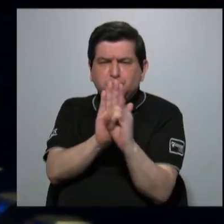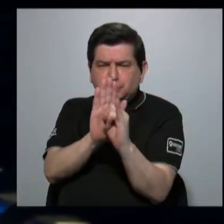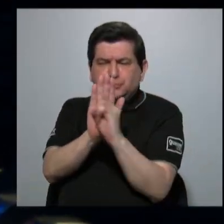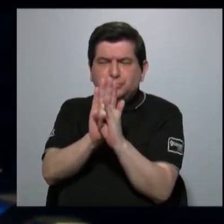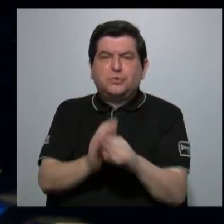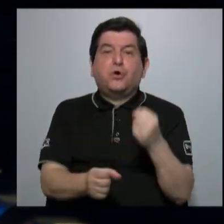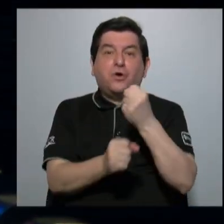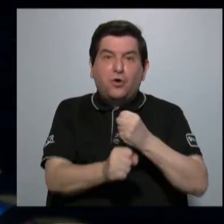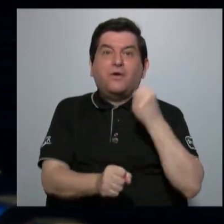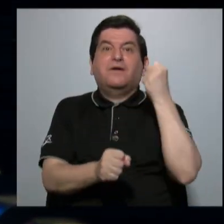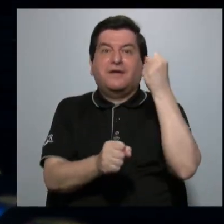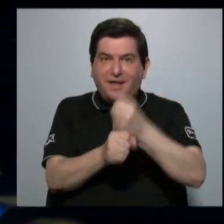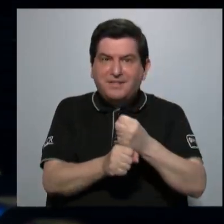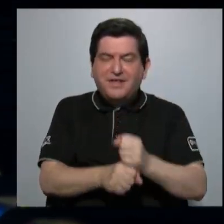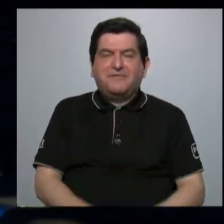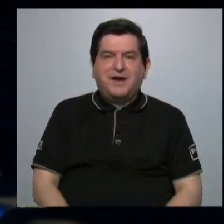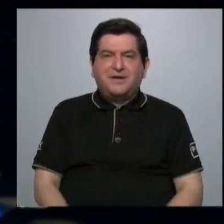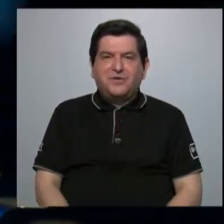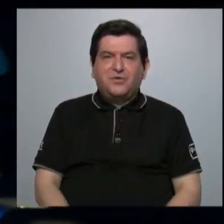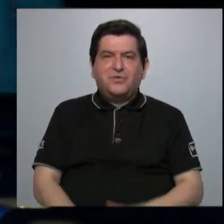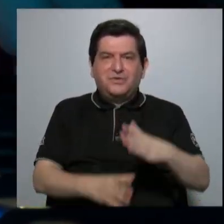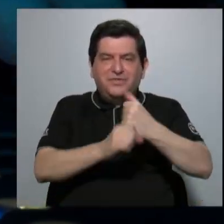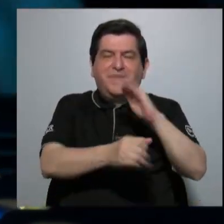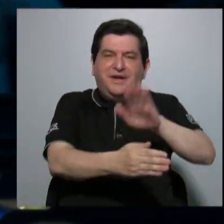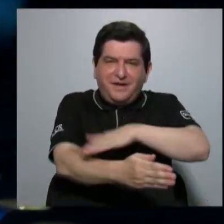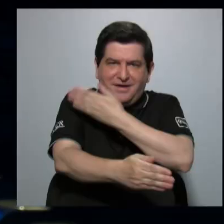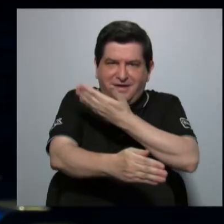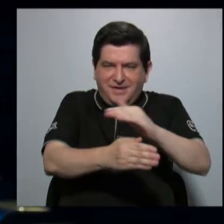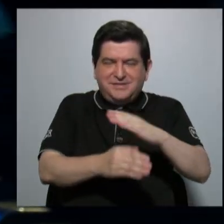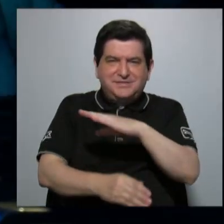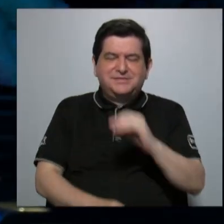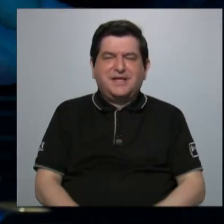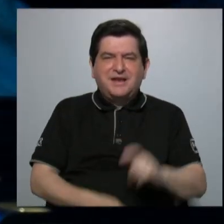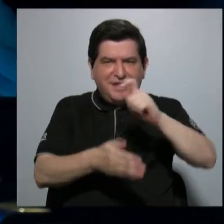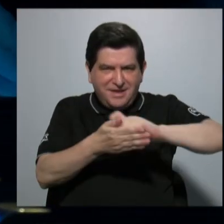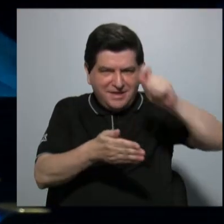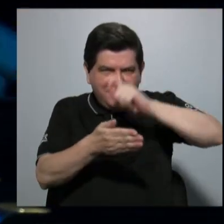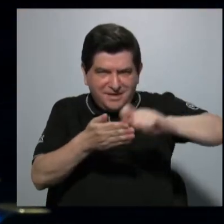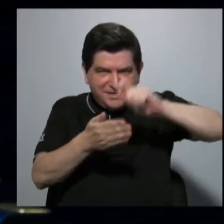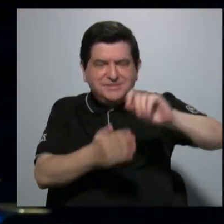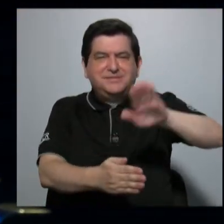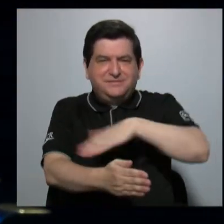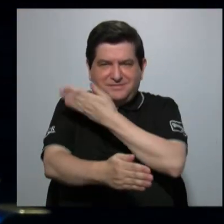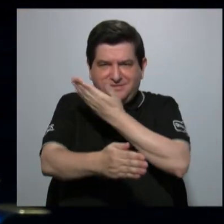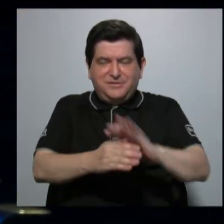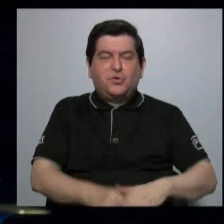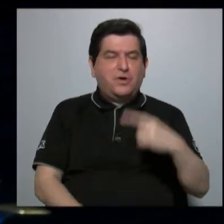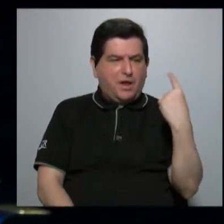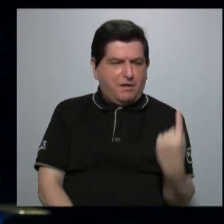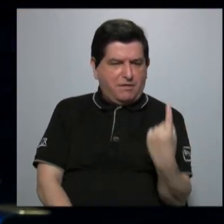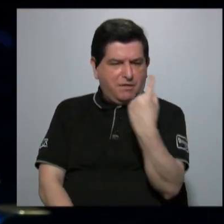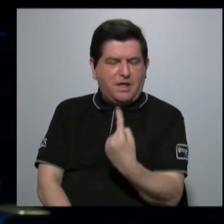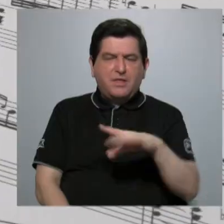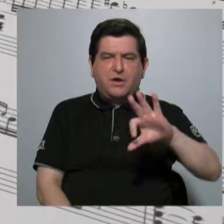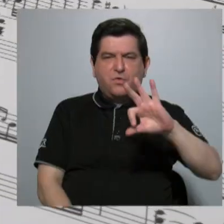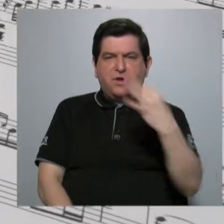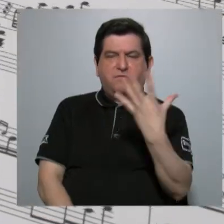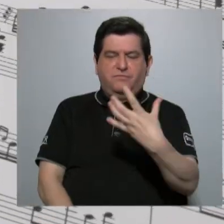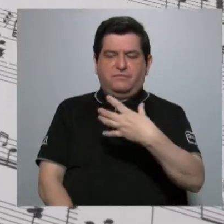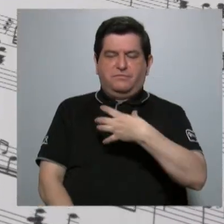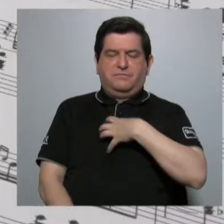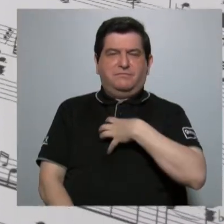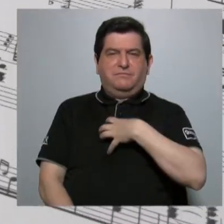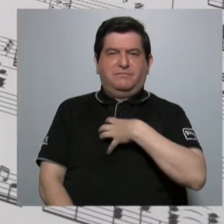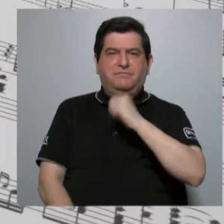el oficio del intérprete y del oficio de la composición, ¿verdad? Cada uno con un estilo